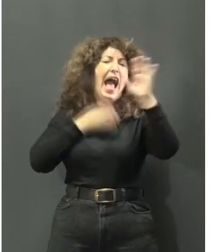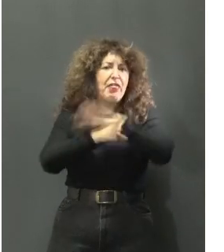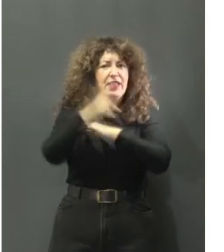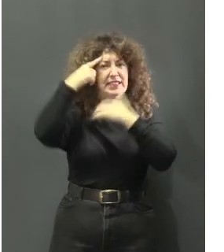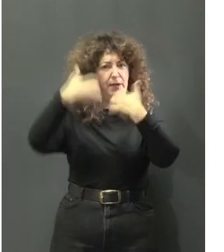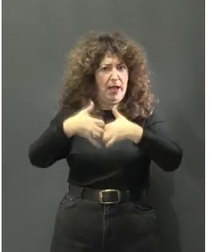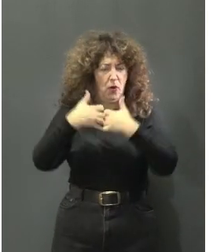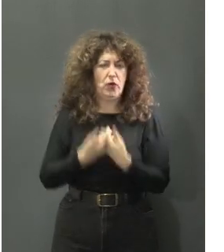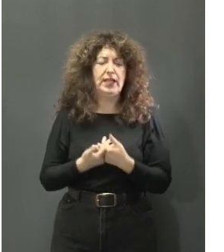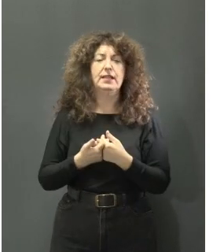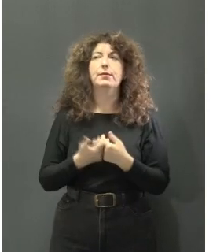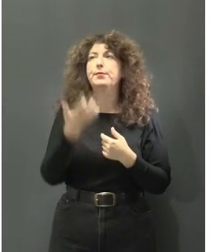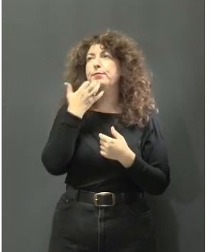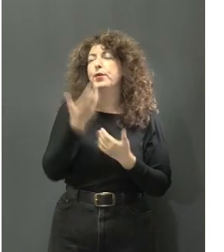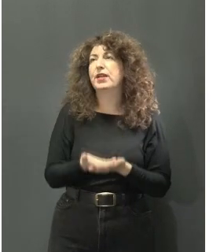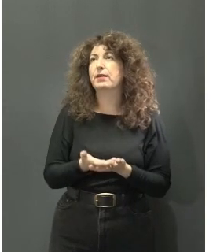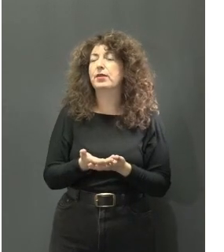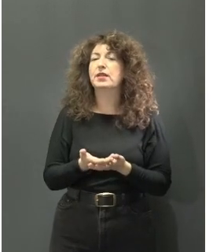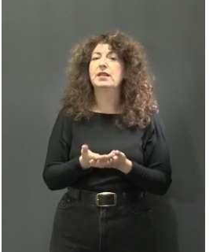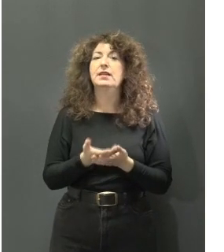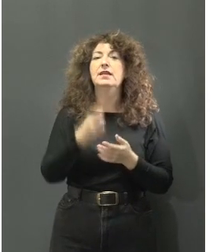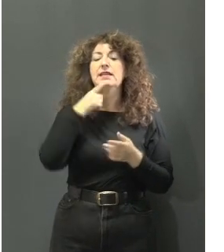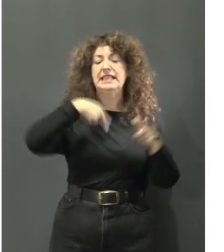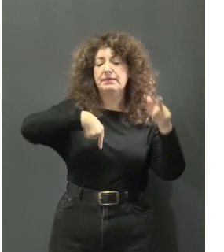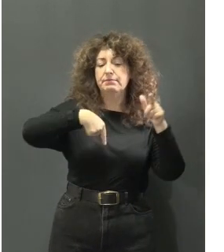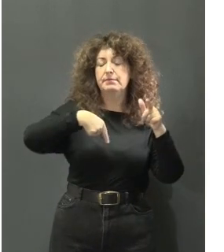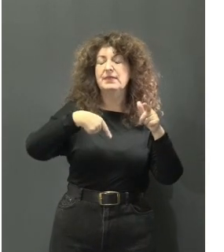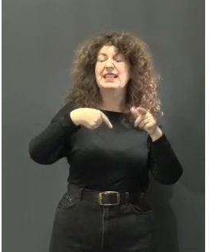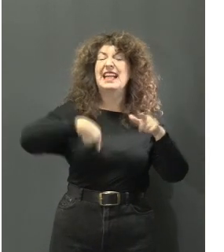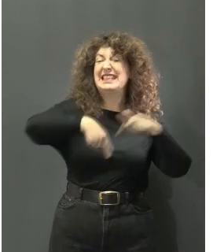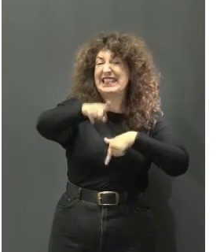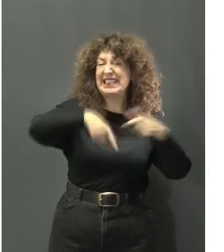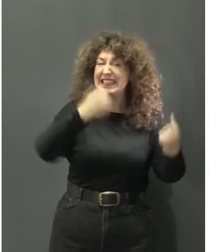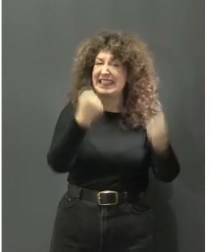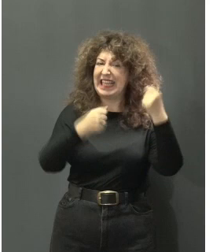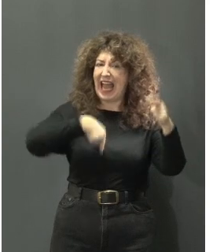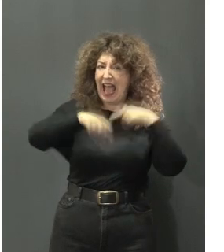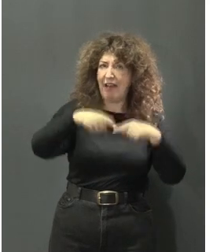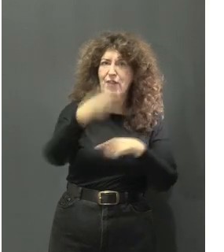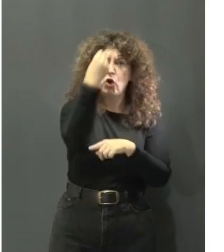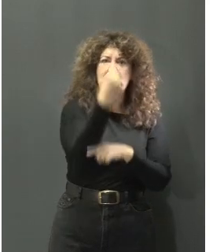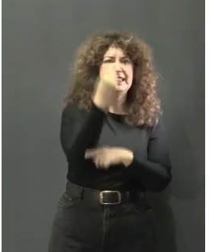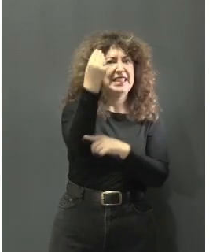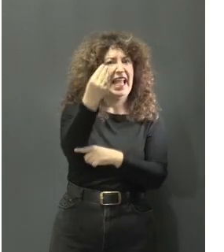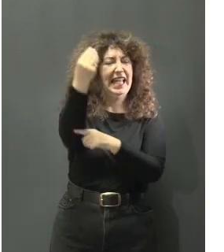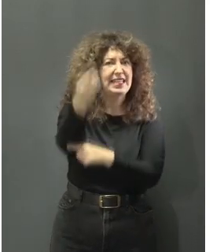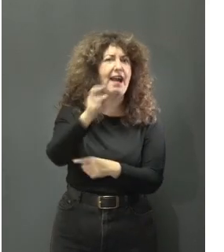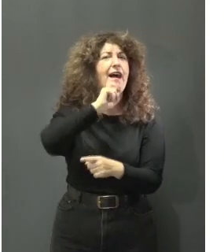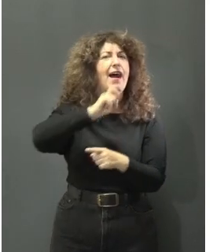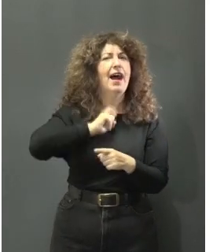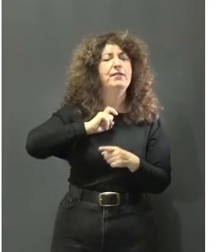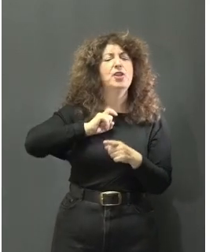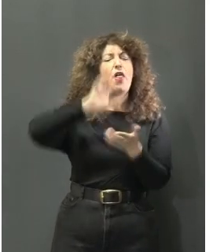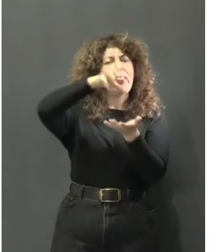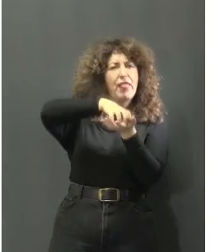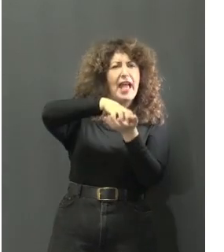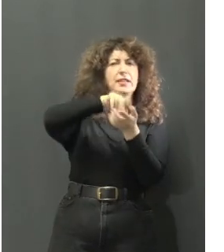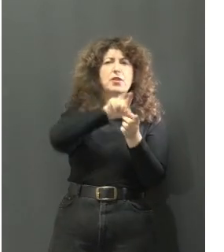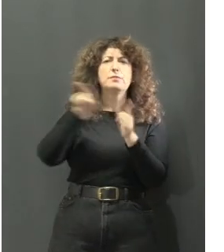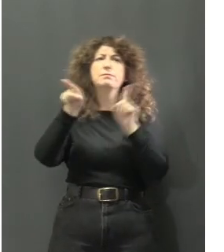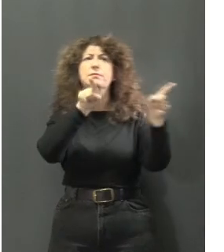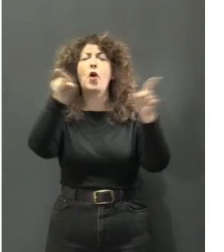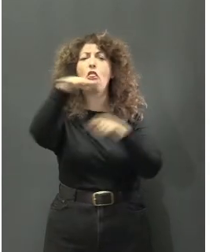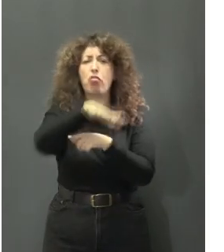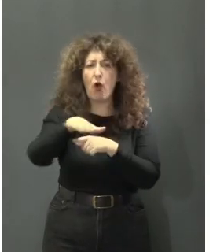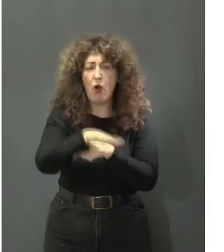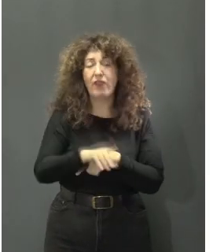desde colocar señales de tráfico en la calle para indicar la localización de nuestro centro, en